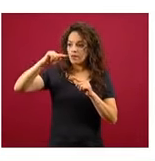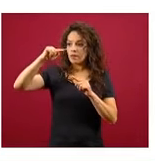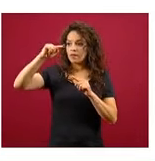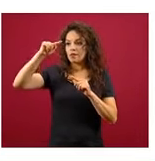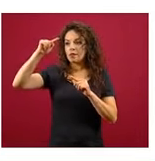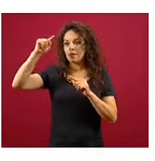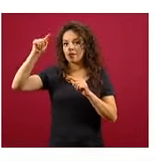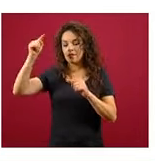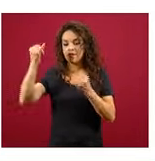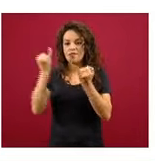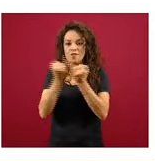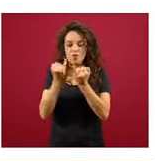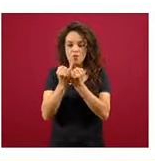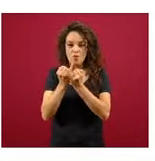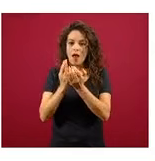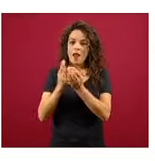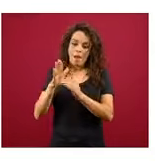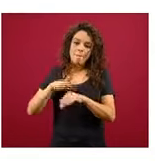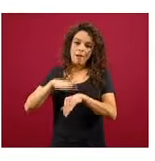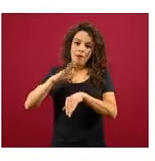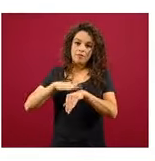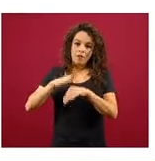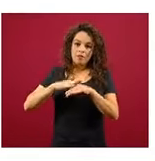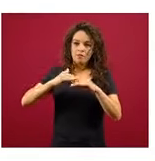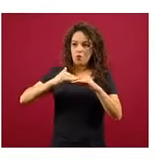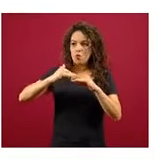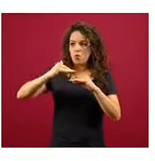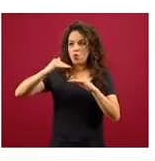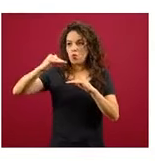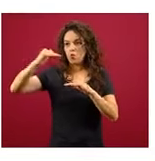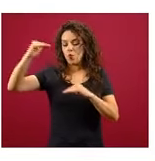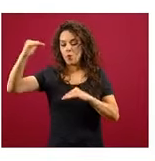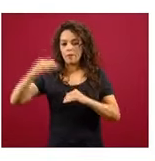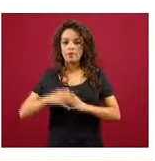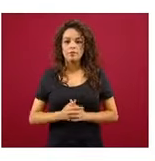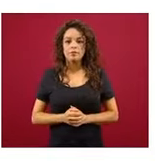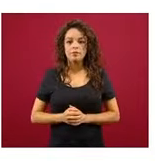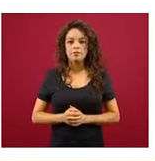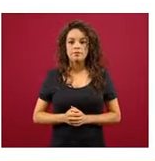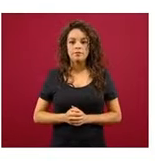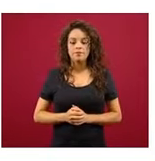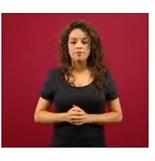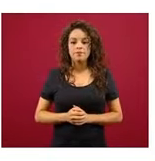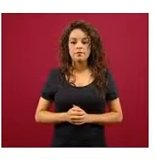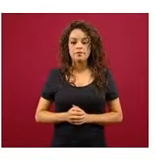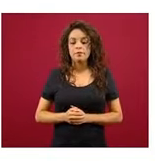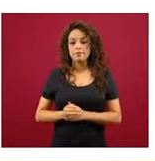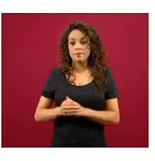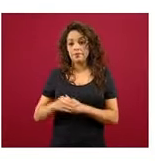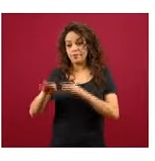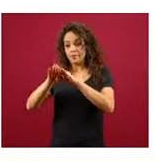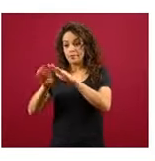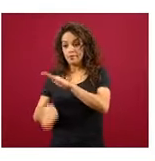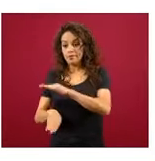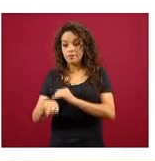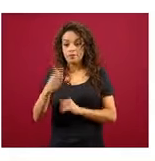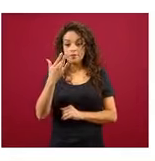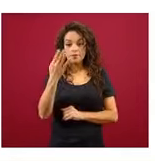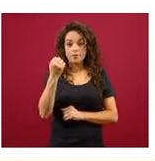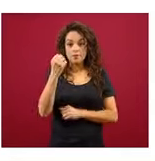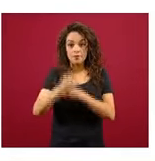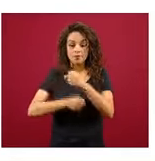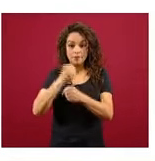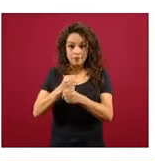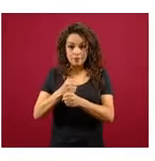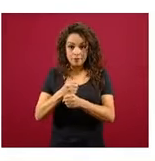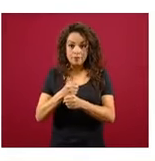la vez incrementando. A los grupos de menos de 59 años, por ejemplo, llegaban a alrededor de